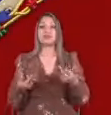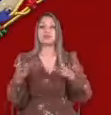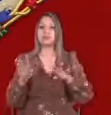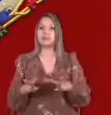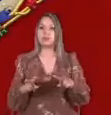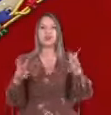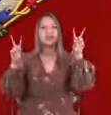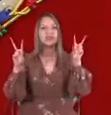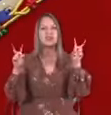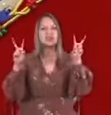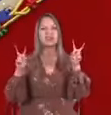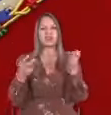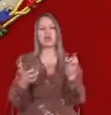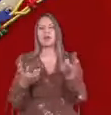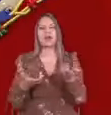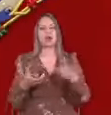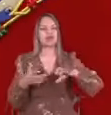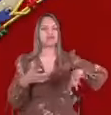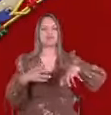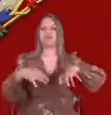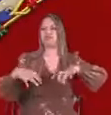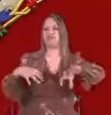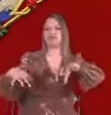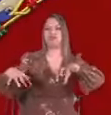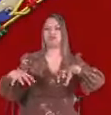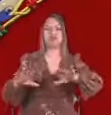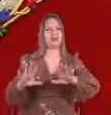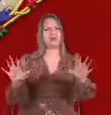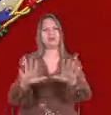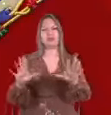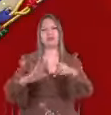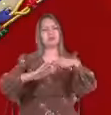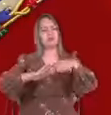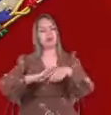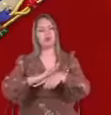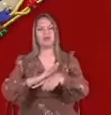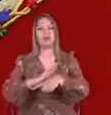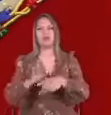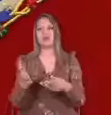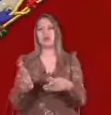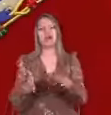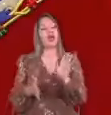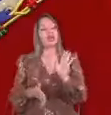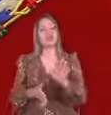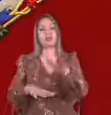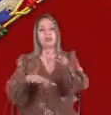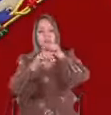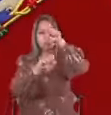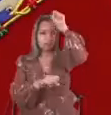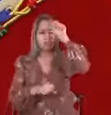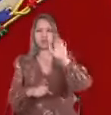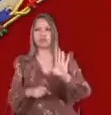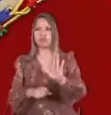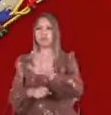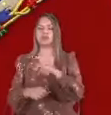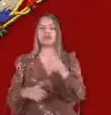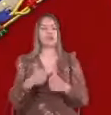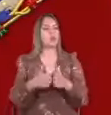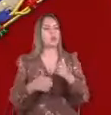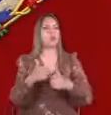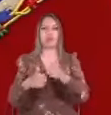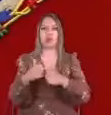de la polarización. No hace falta abundar en más aspectos para retratar estas crisis y el estado virtual de abandono